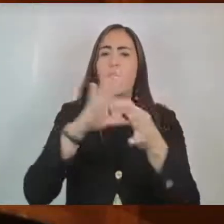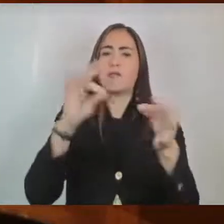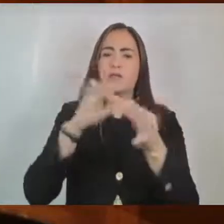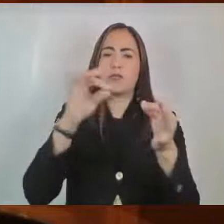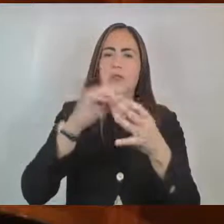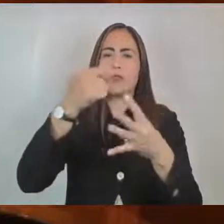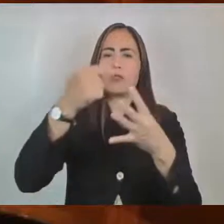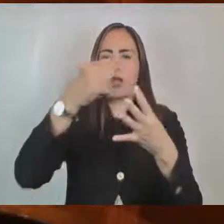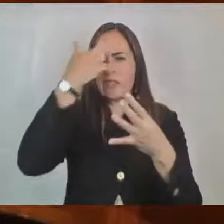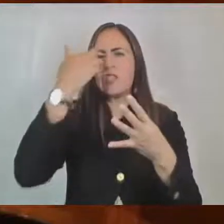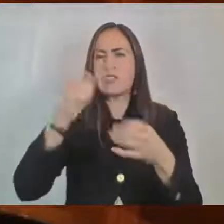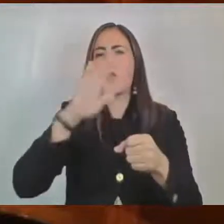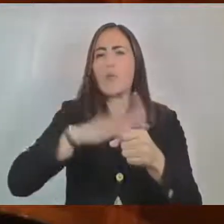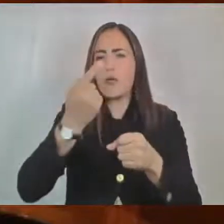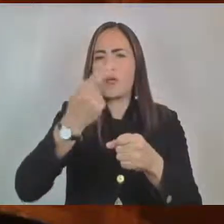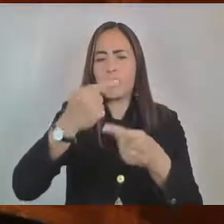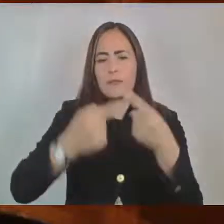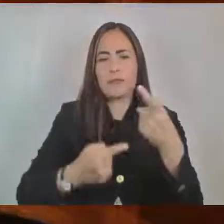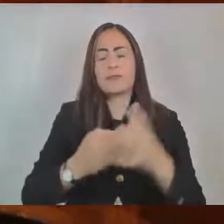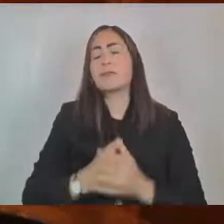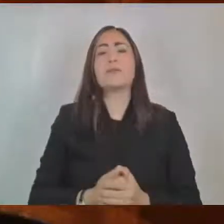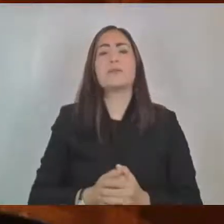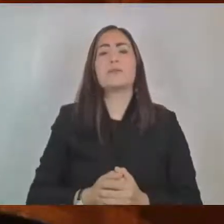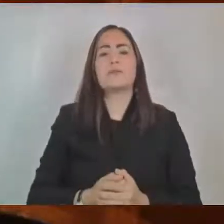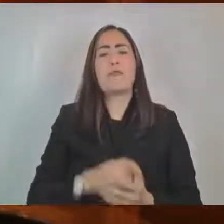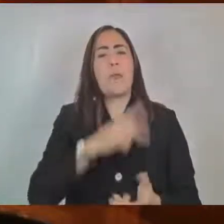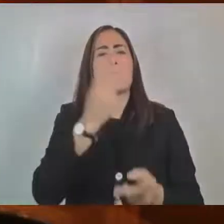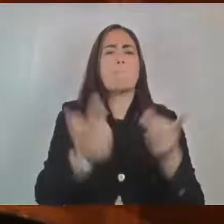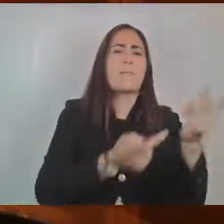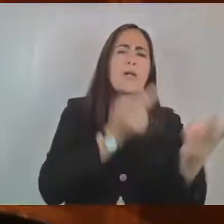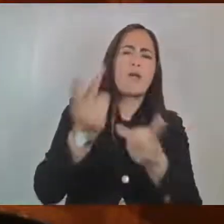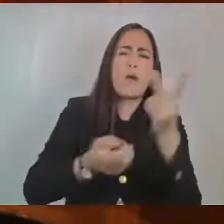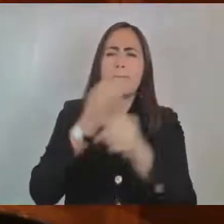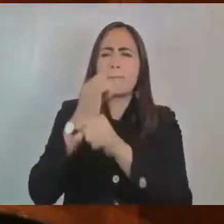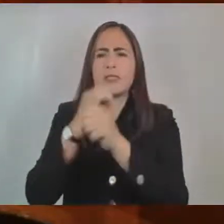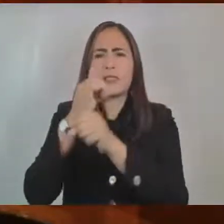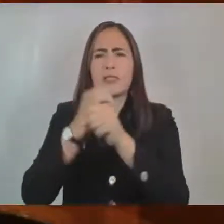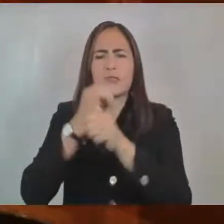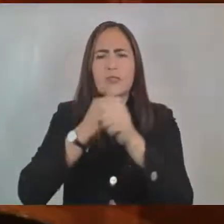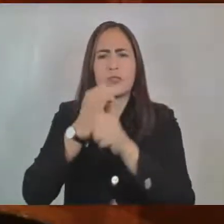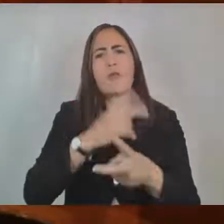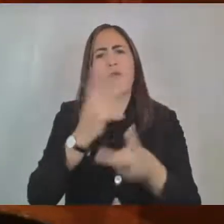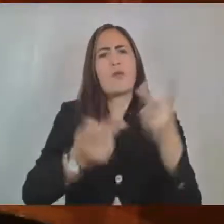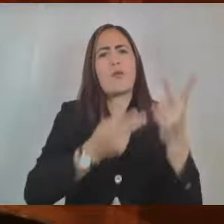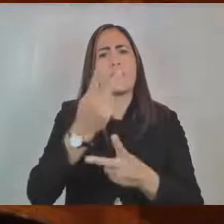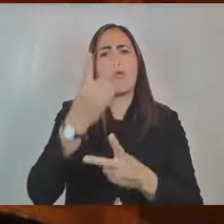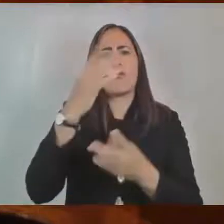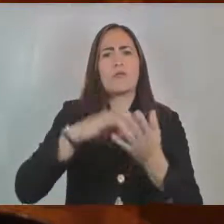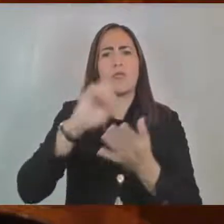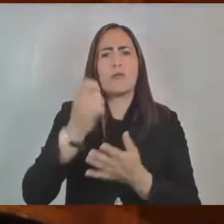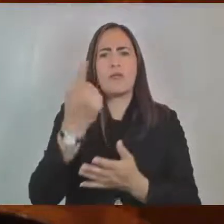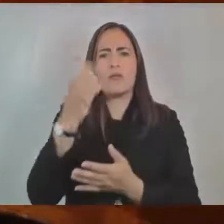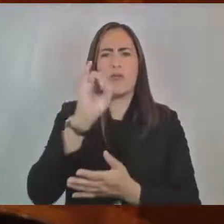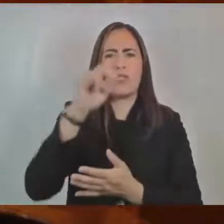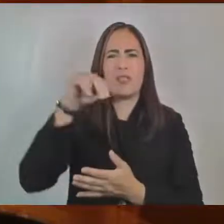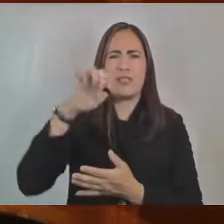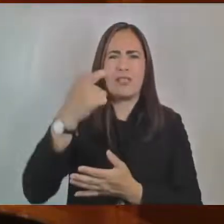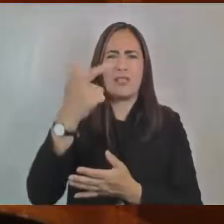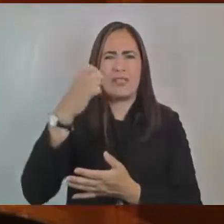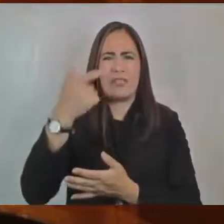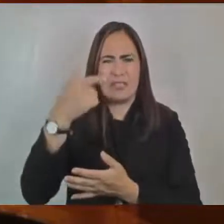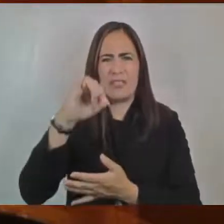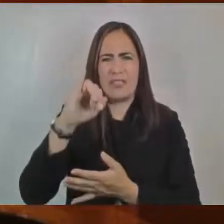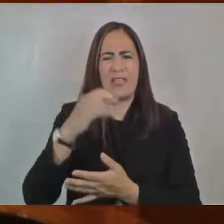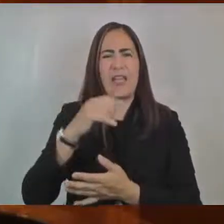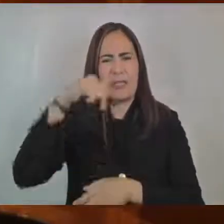de motivos. Según la estadística proporcionada por el Censo 2021 del INEGI en el Estado de